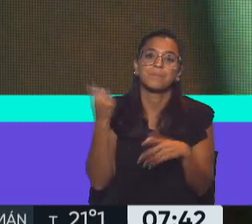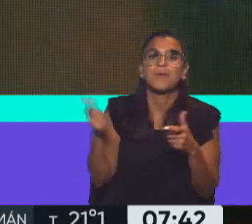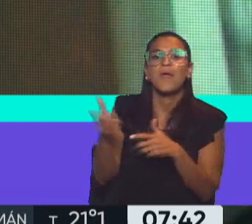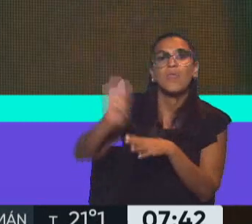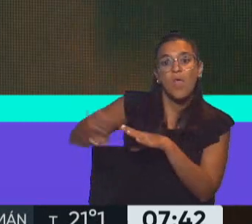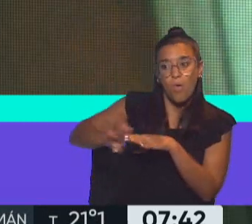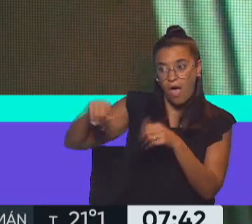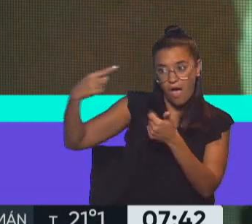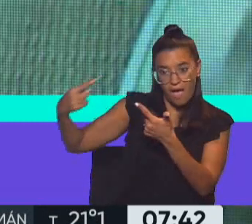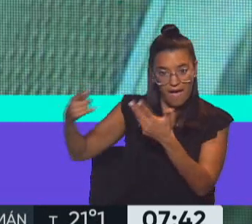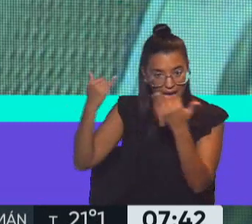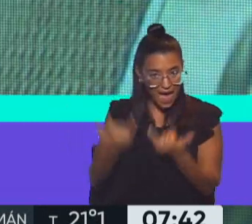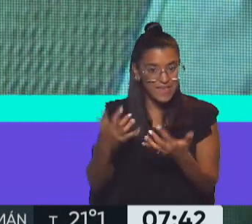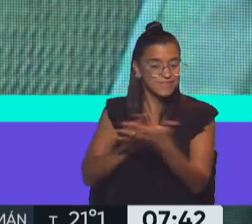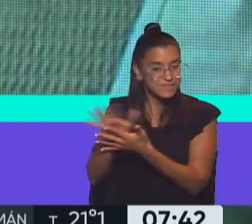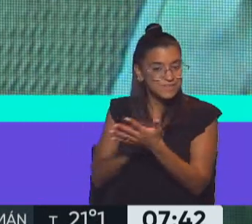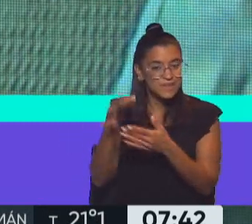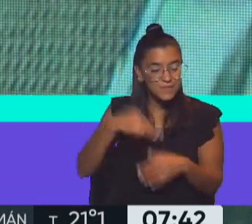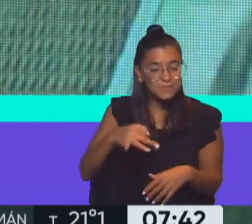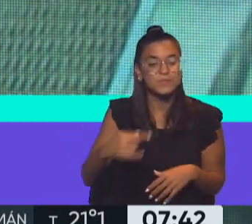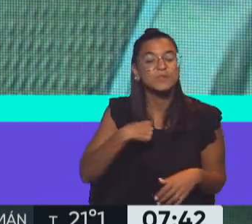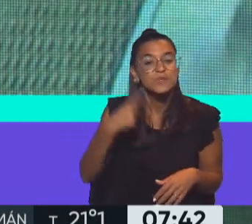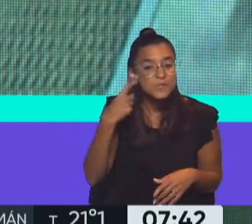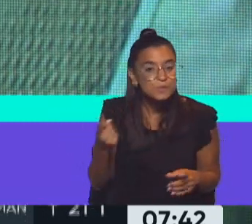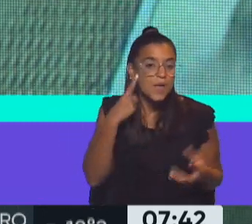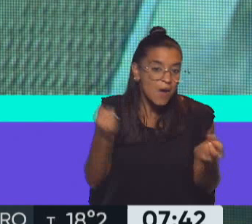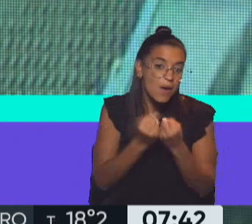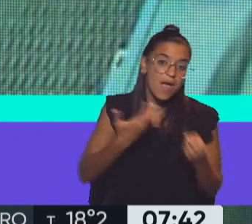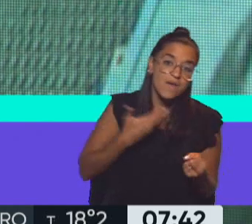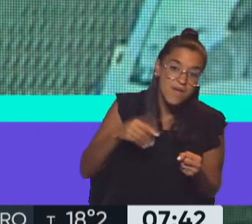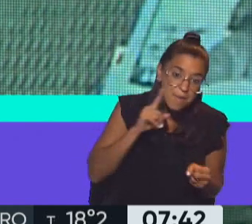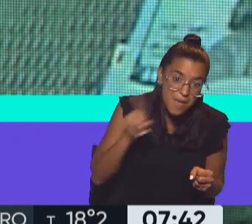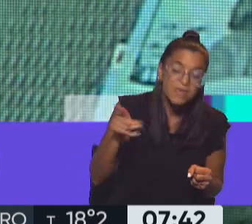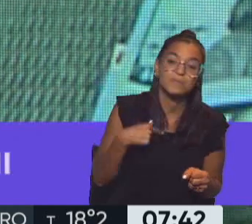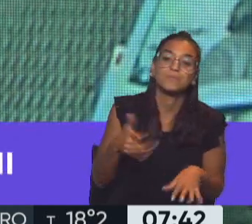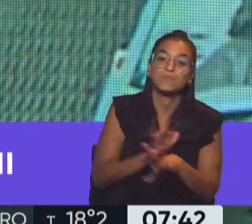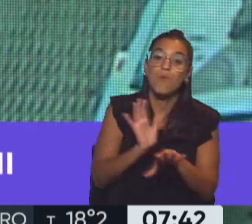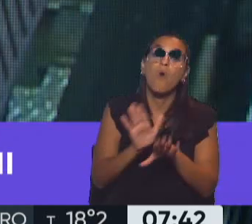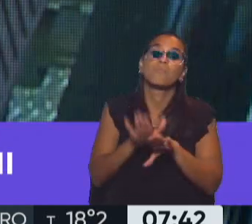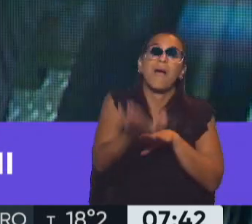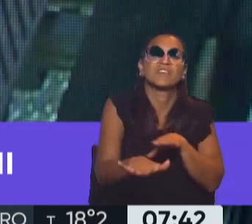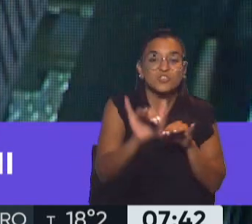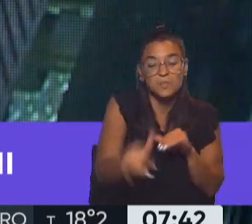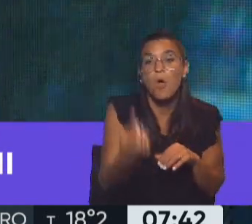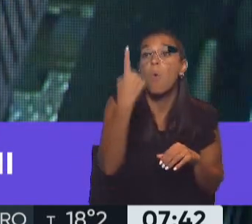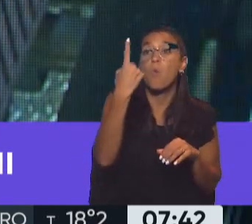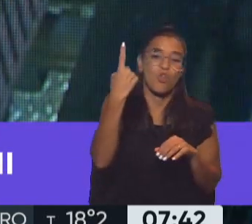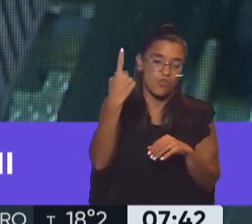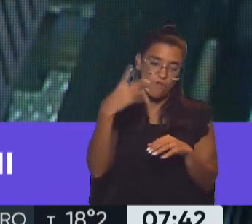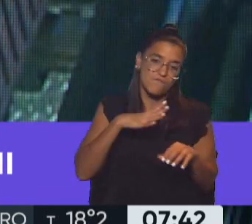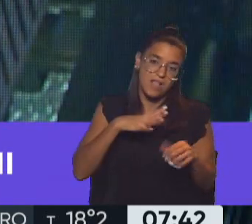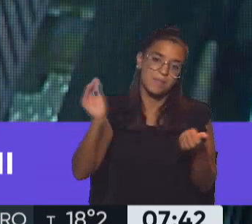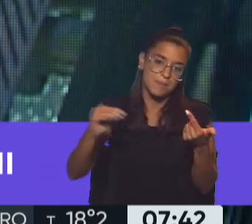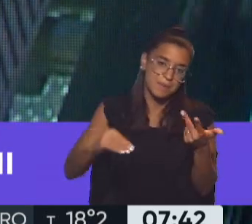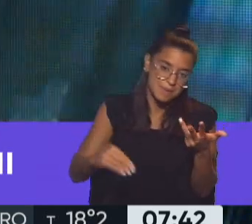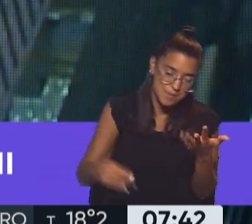hay que negociar. Digo. Entonces, diría que el acordar con el fondo es un paso necesario, pero no el único, para poder terminar de